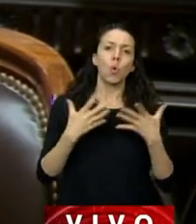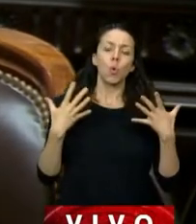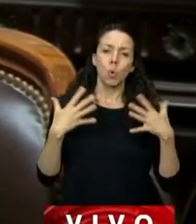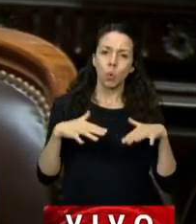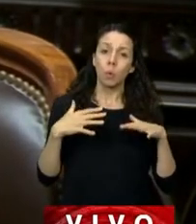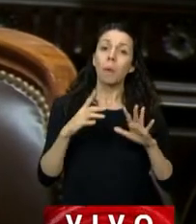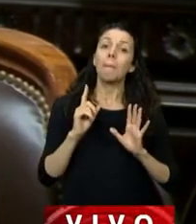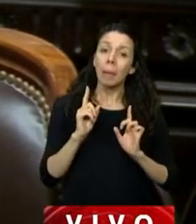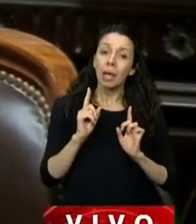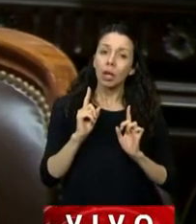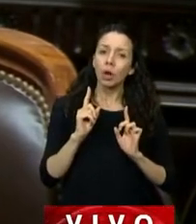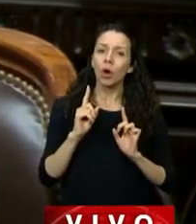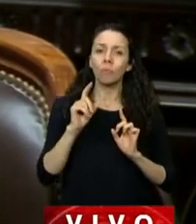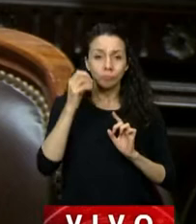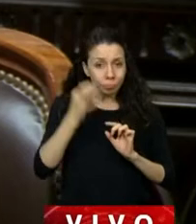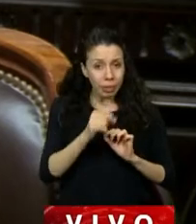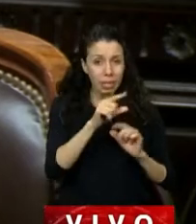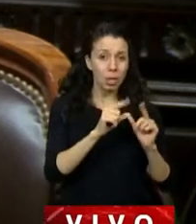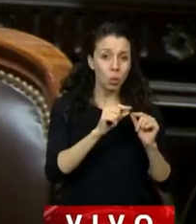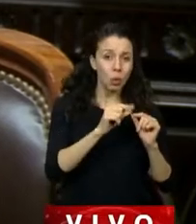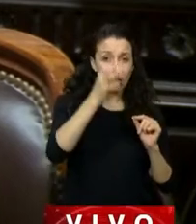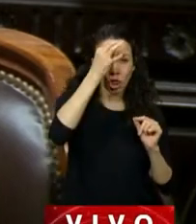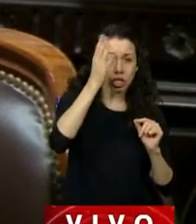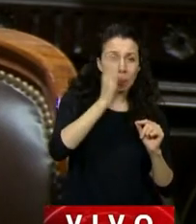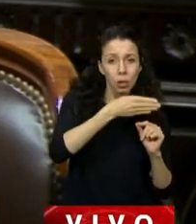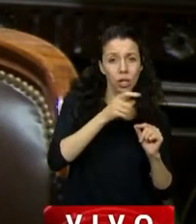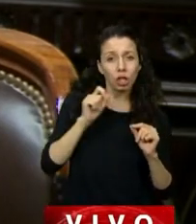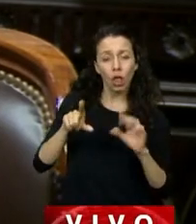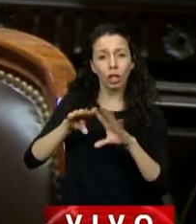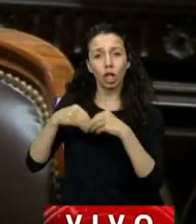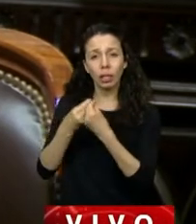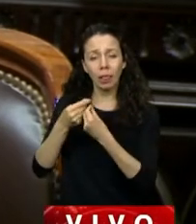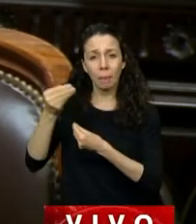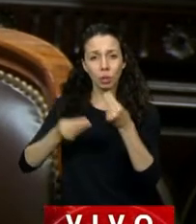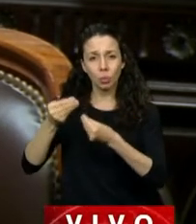el 12% de todo el presupuesto.